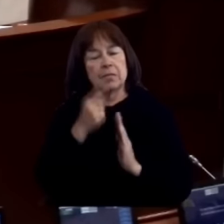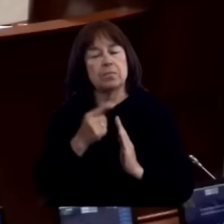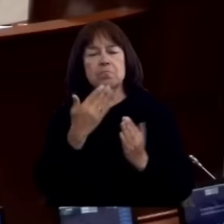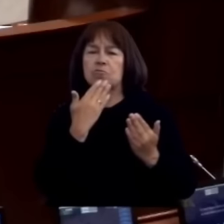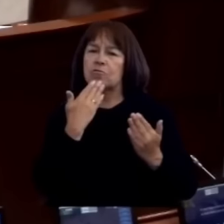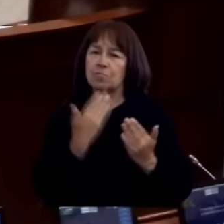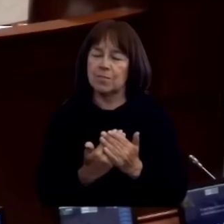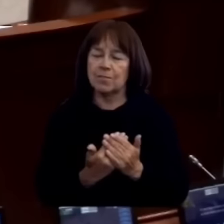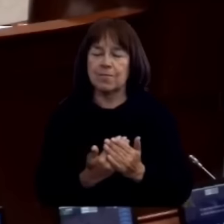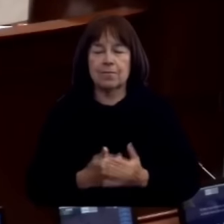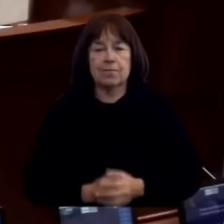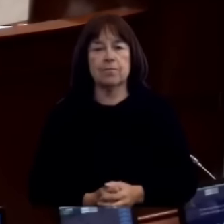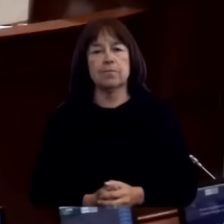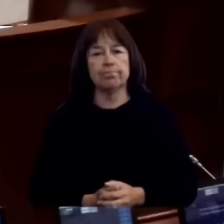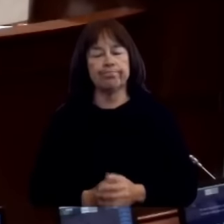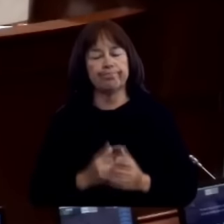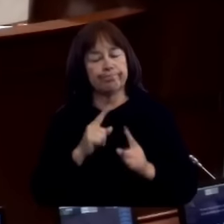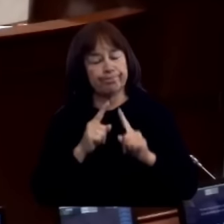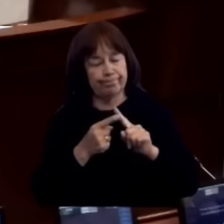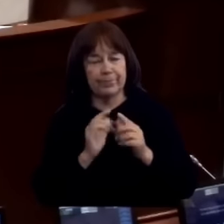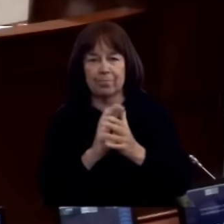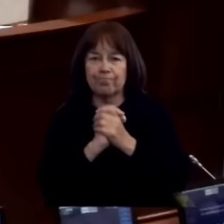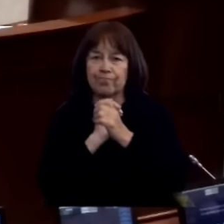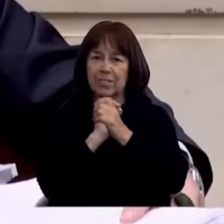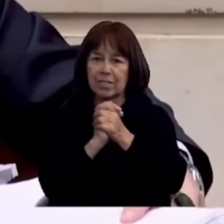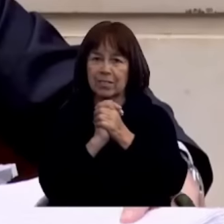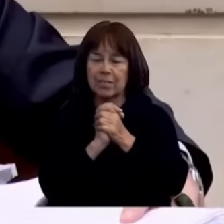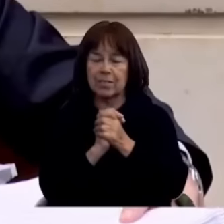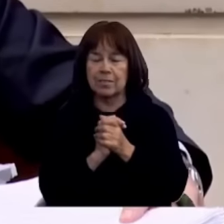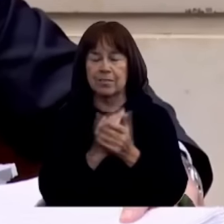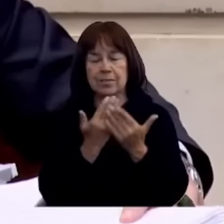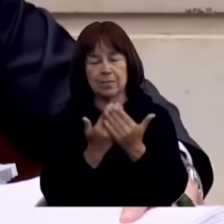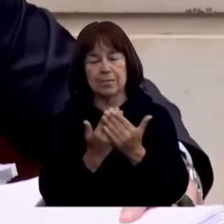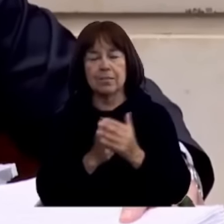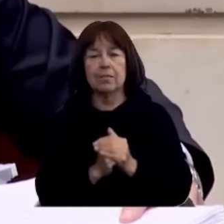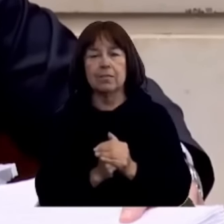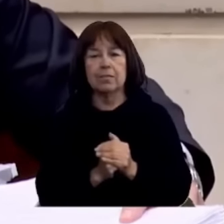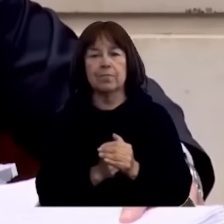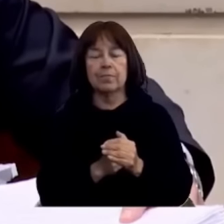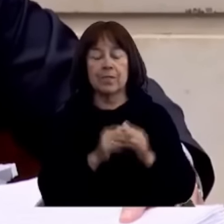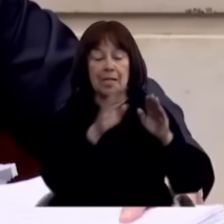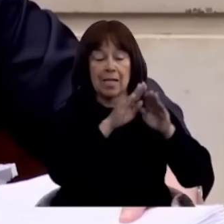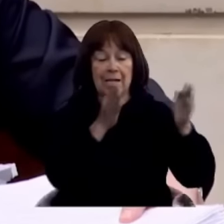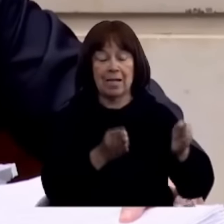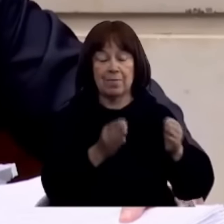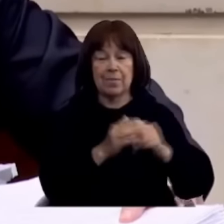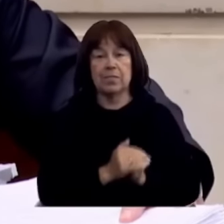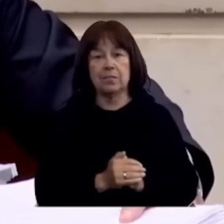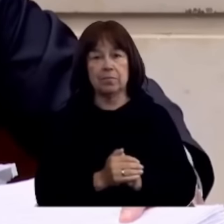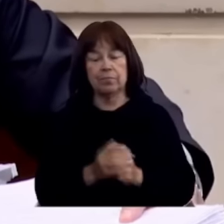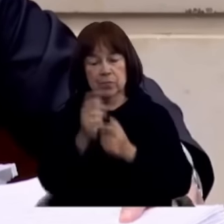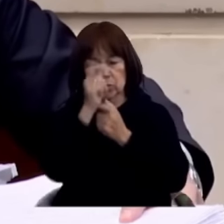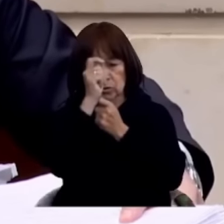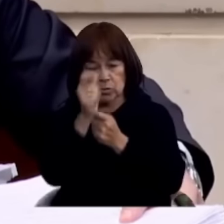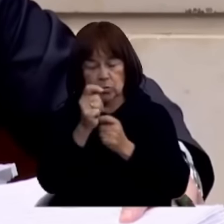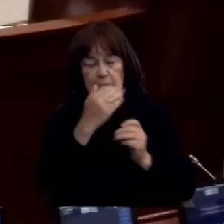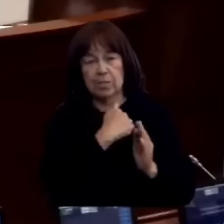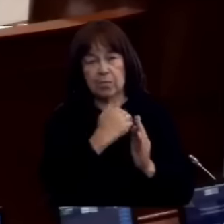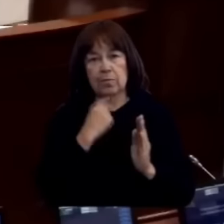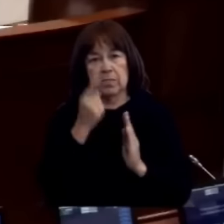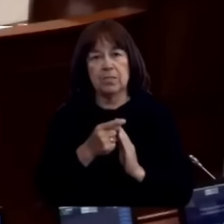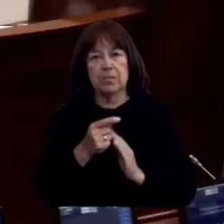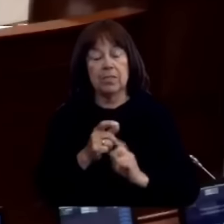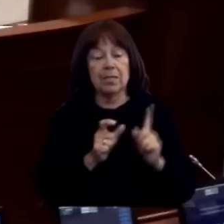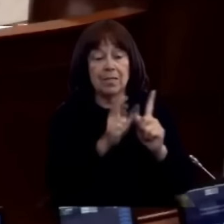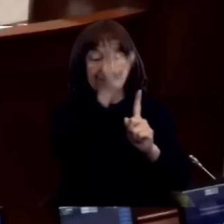Reitero agradecerle a la mesa, con su venia, presidente, el señor canciller